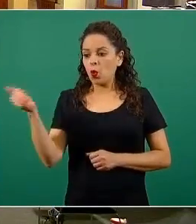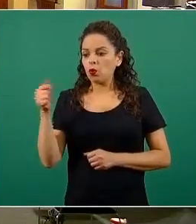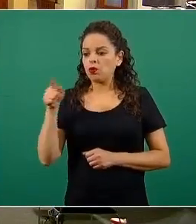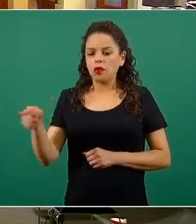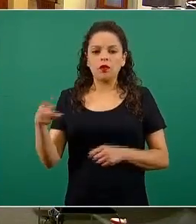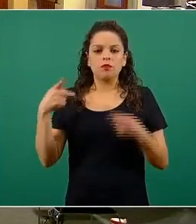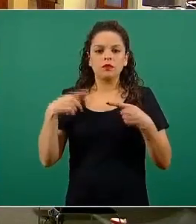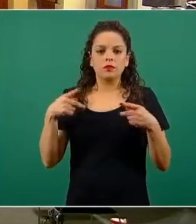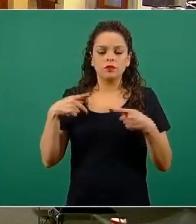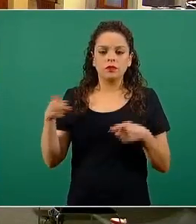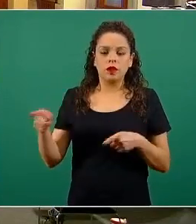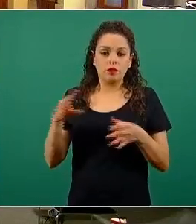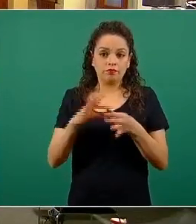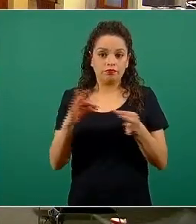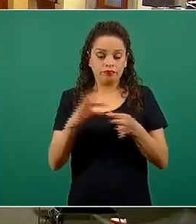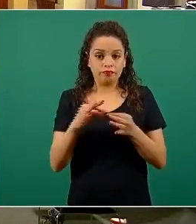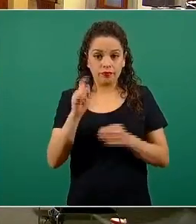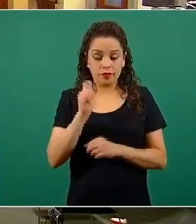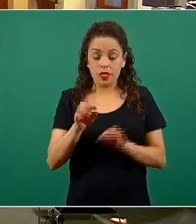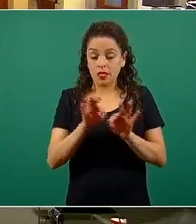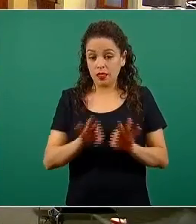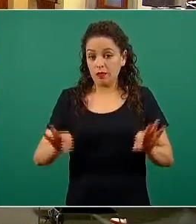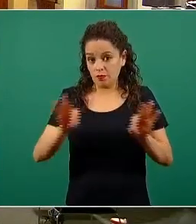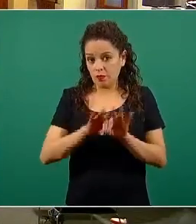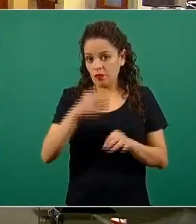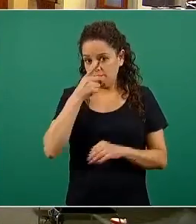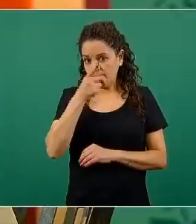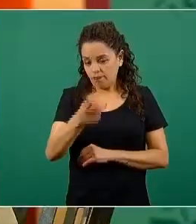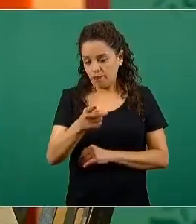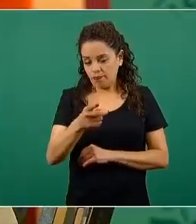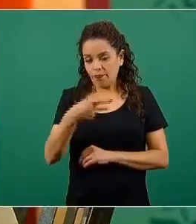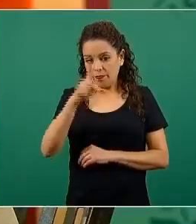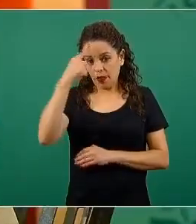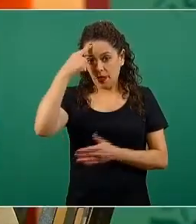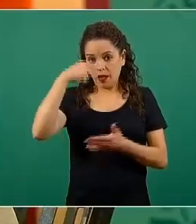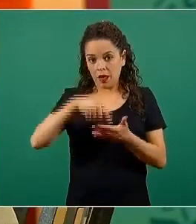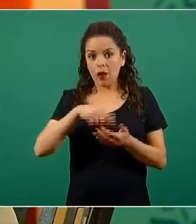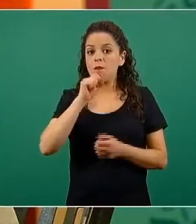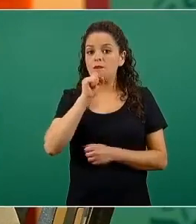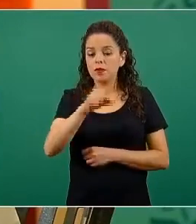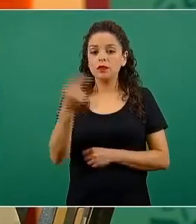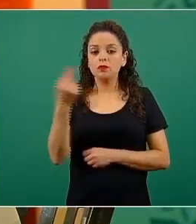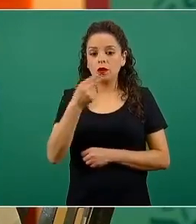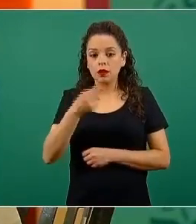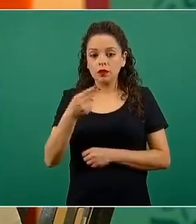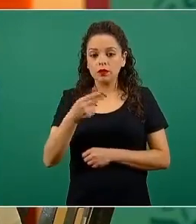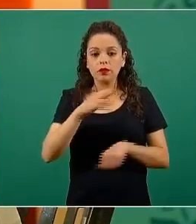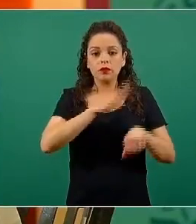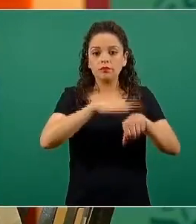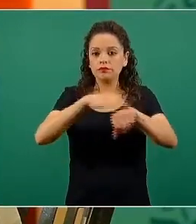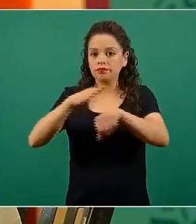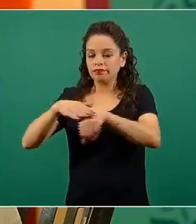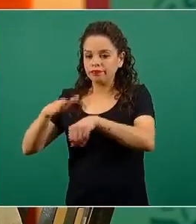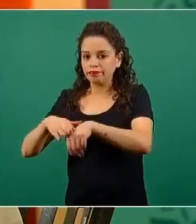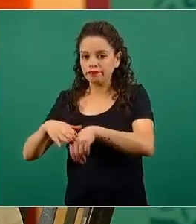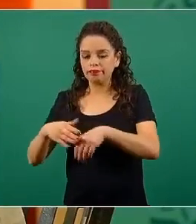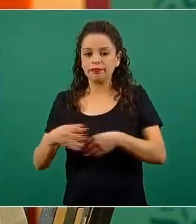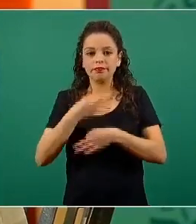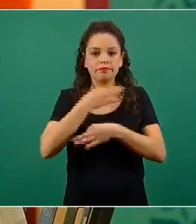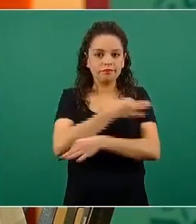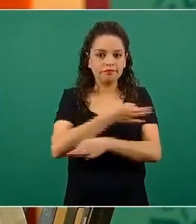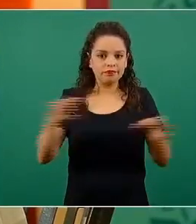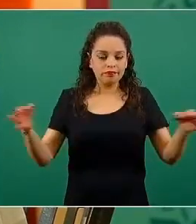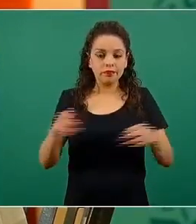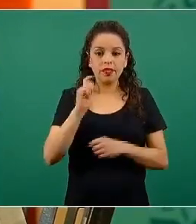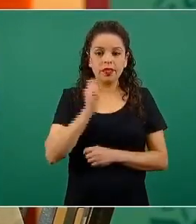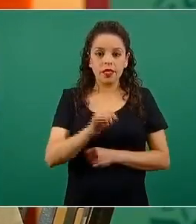lo comenta, esto es creo que es importante, pero sí creo que es importante también comunicar que sí había